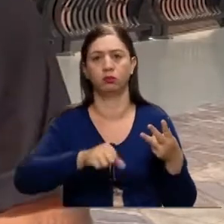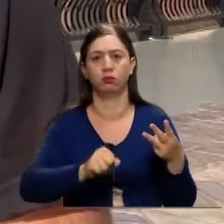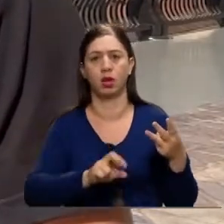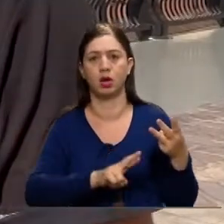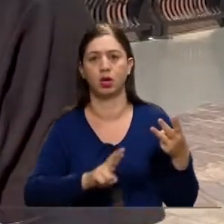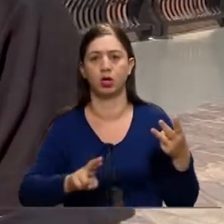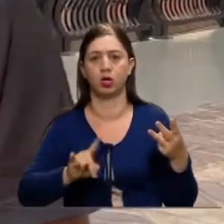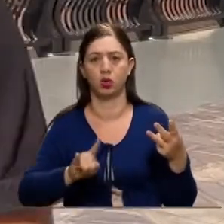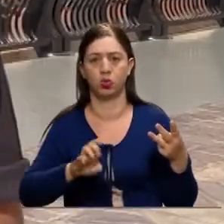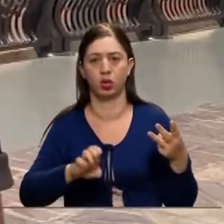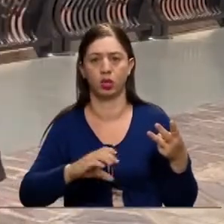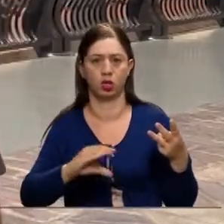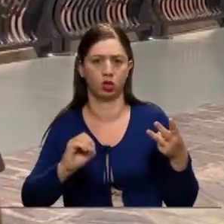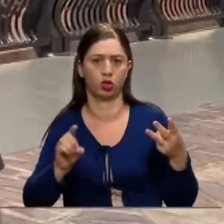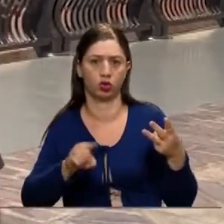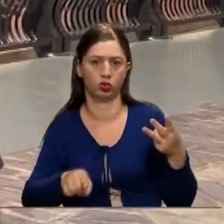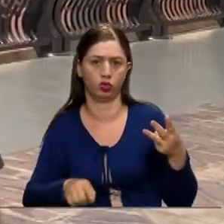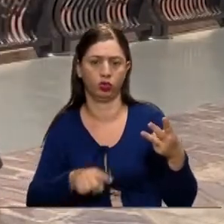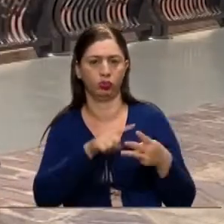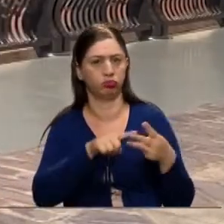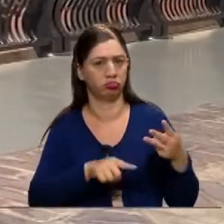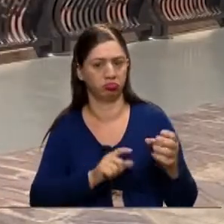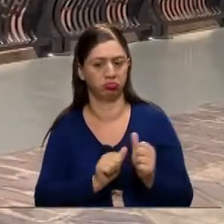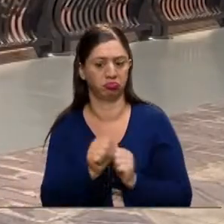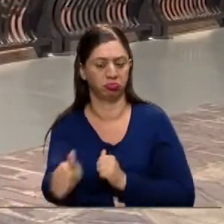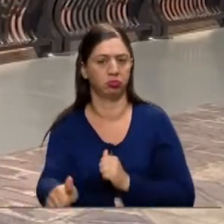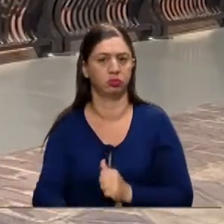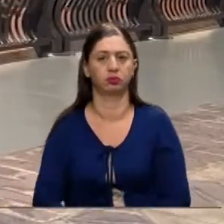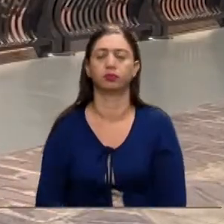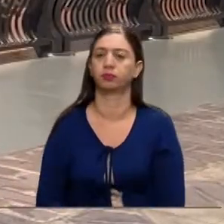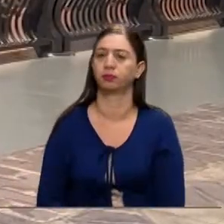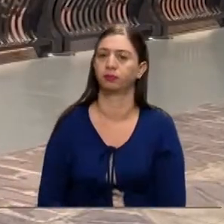Yo creo que han impactado muchas cosas.